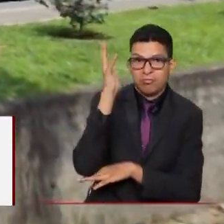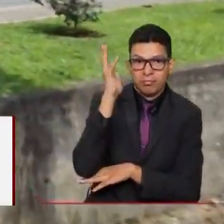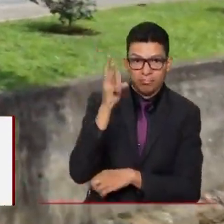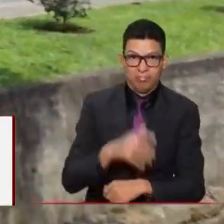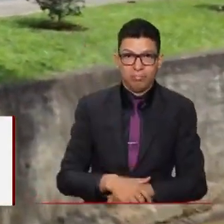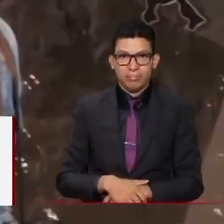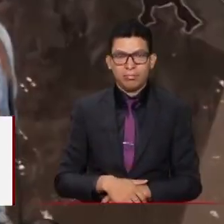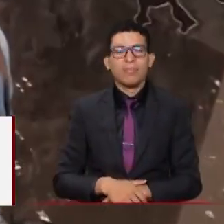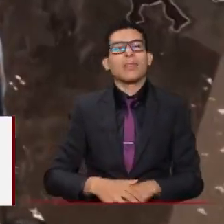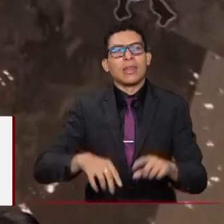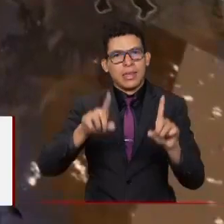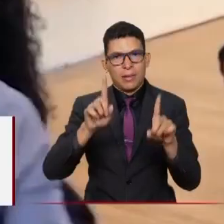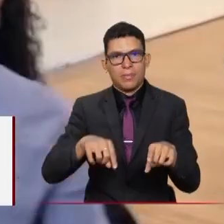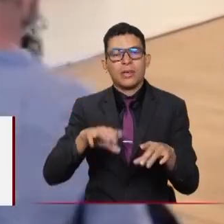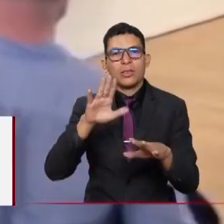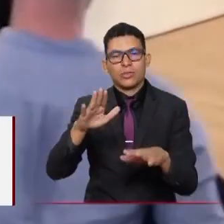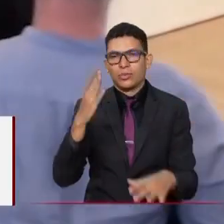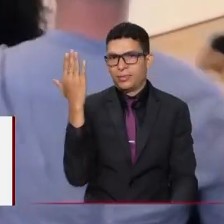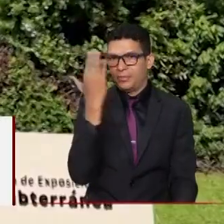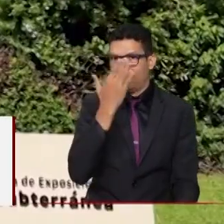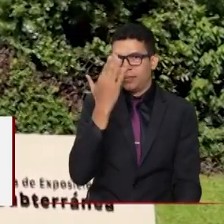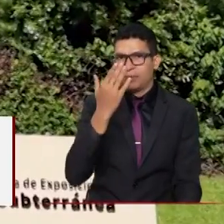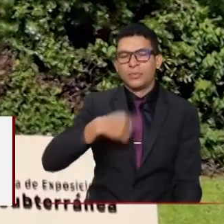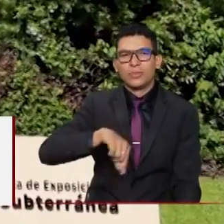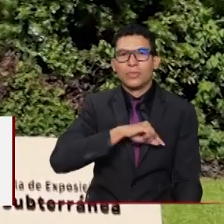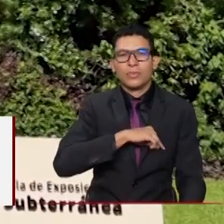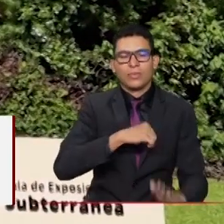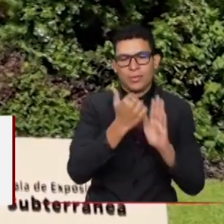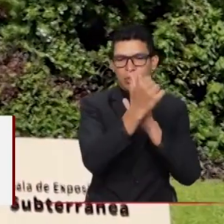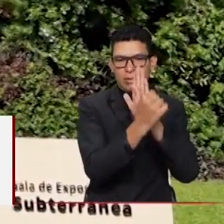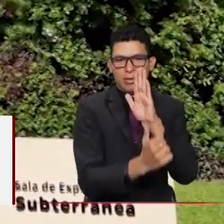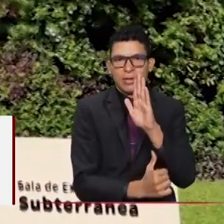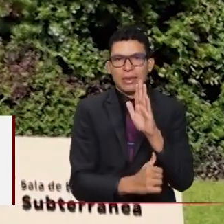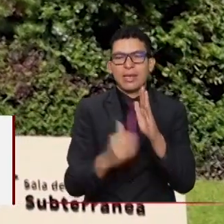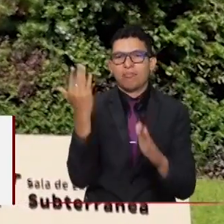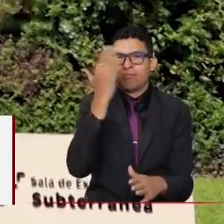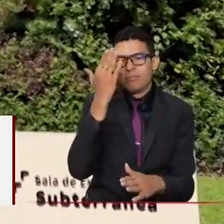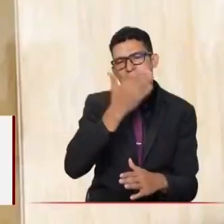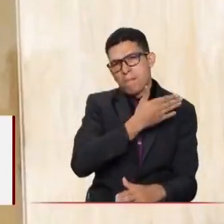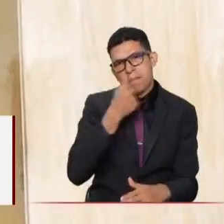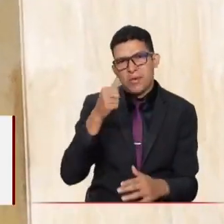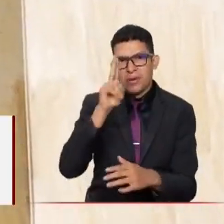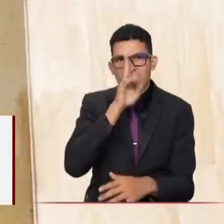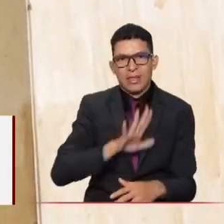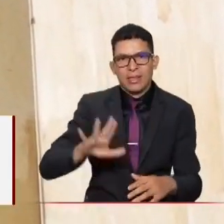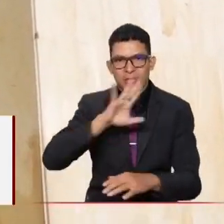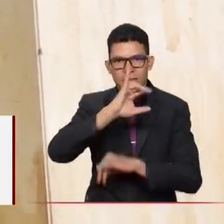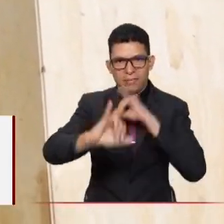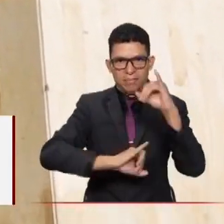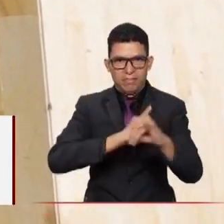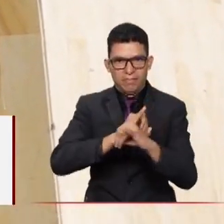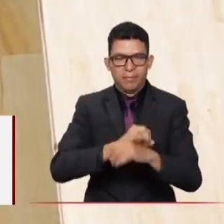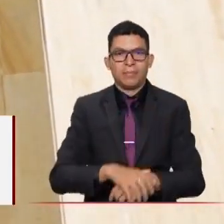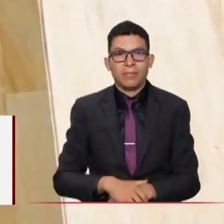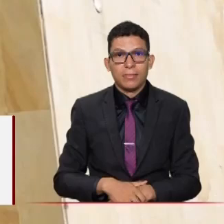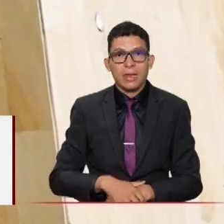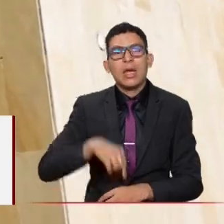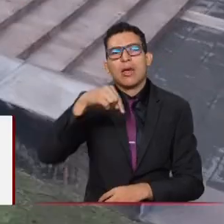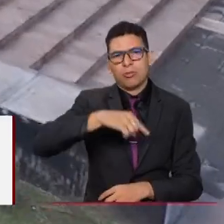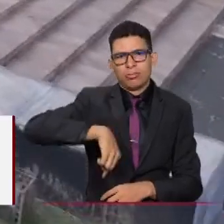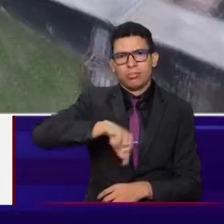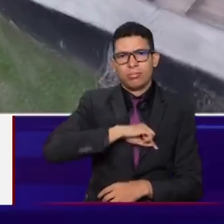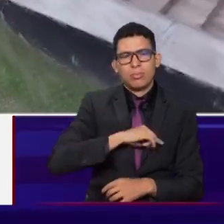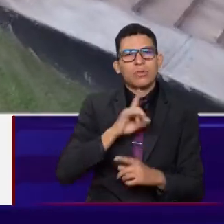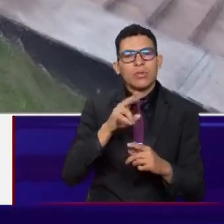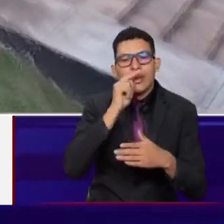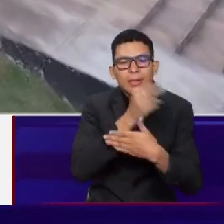Y también tenemos pues la cinemateca, con nuestra programación pues de cine, lo mejor del cine nacional e internacional. Ahora tenemos una